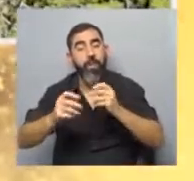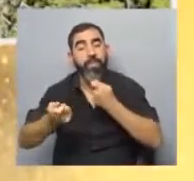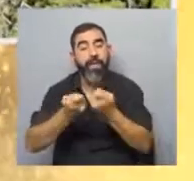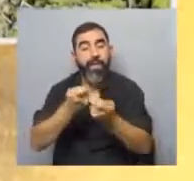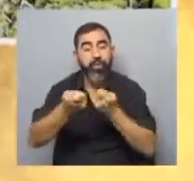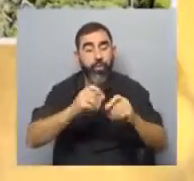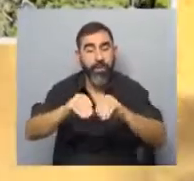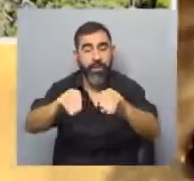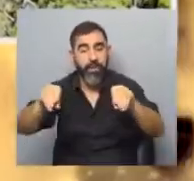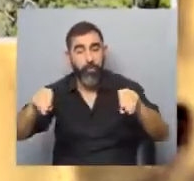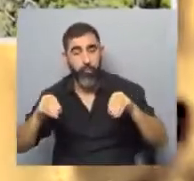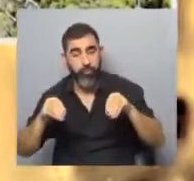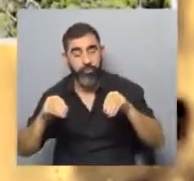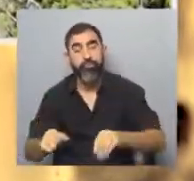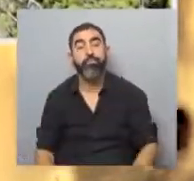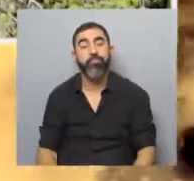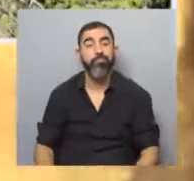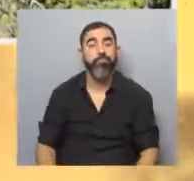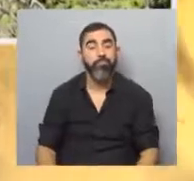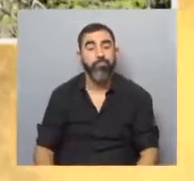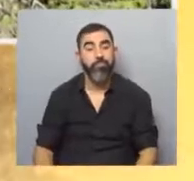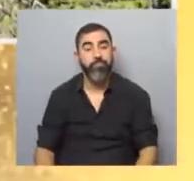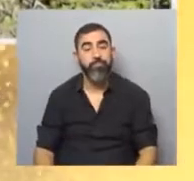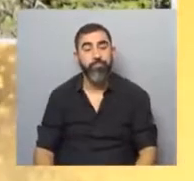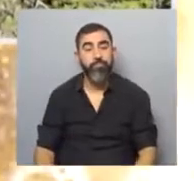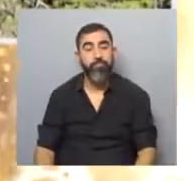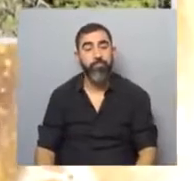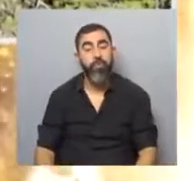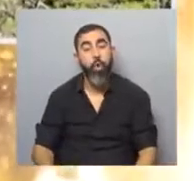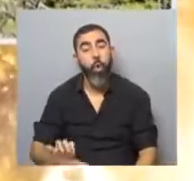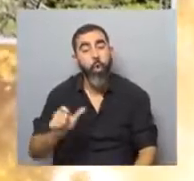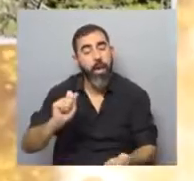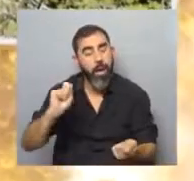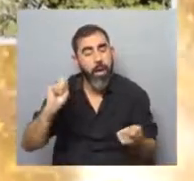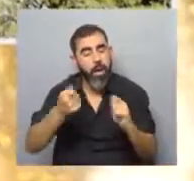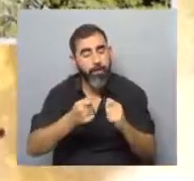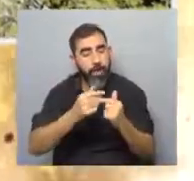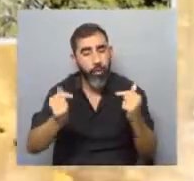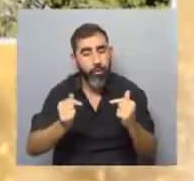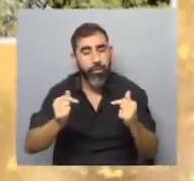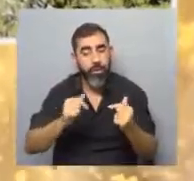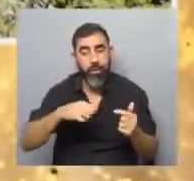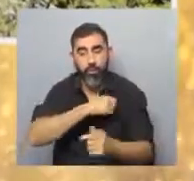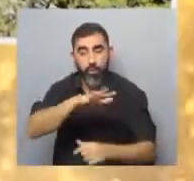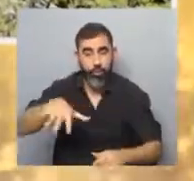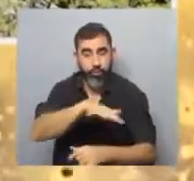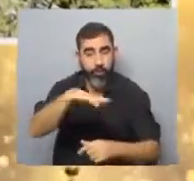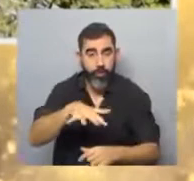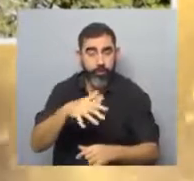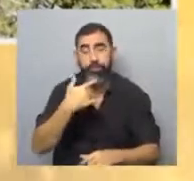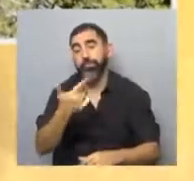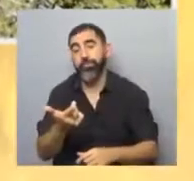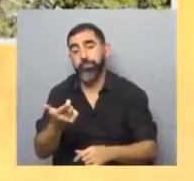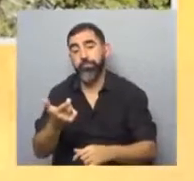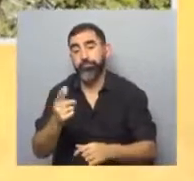territorio. Porque lográs revertir muchas cosas que están sucediendo en nuestras sociedades. Por ejemplo,